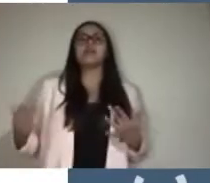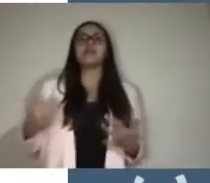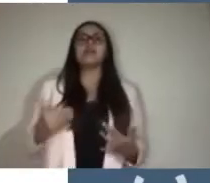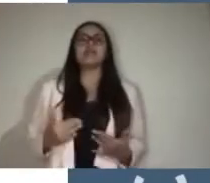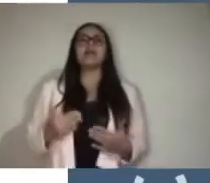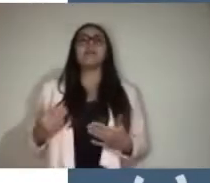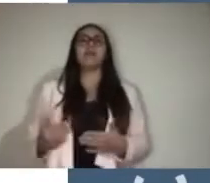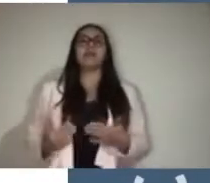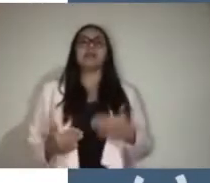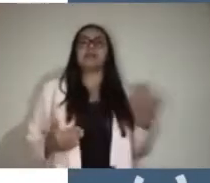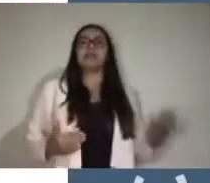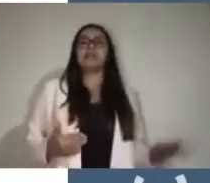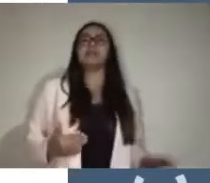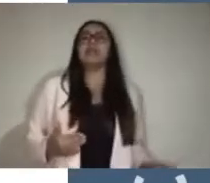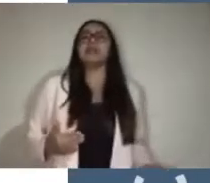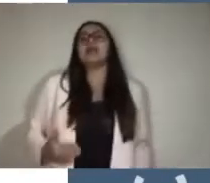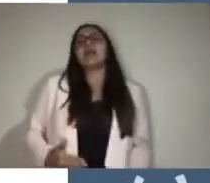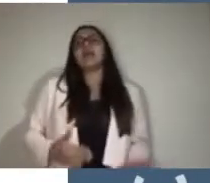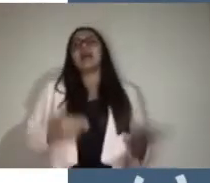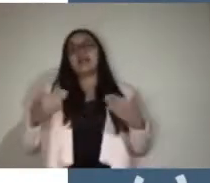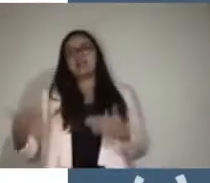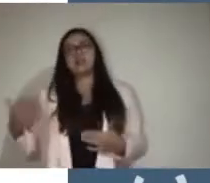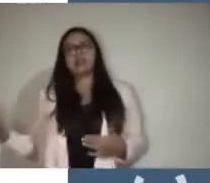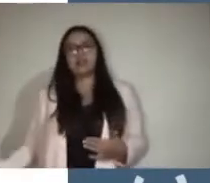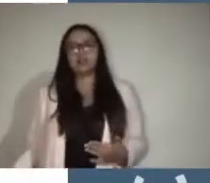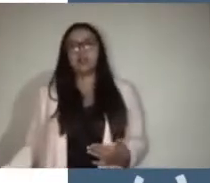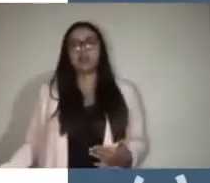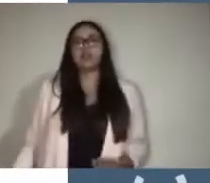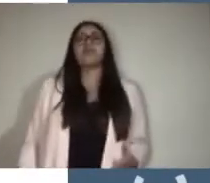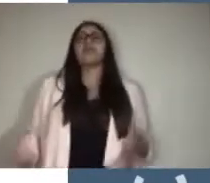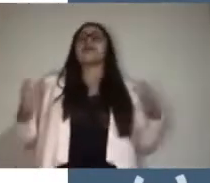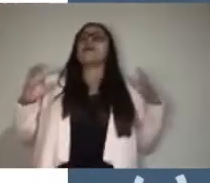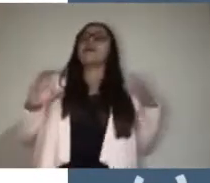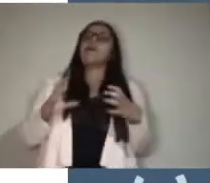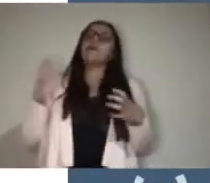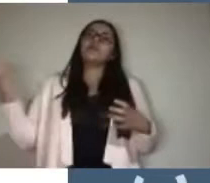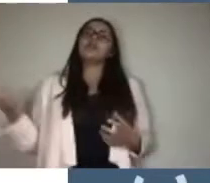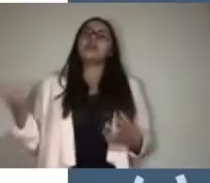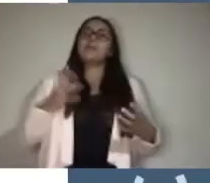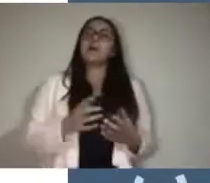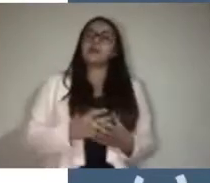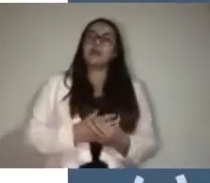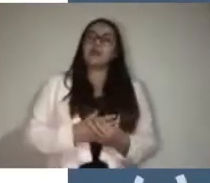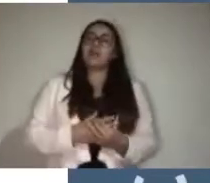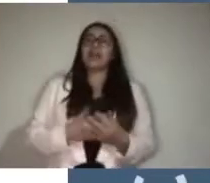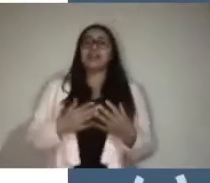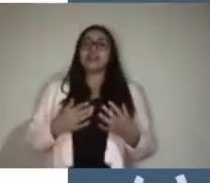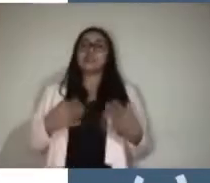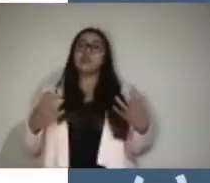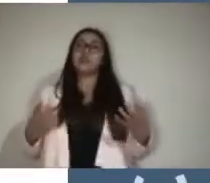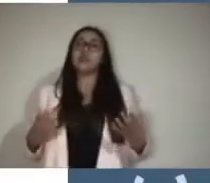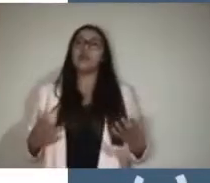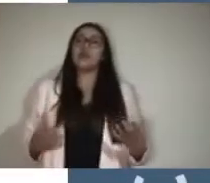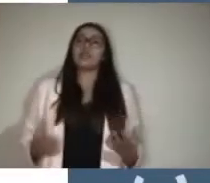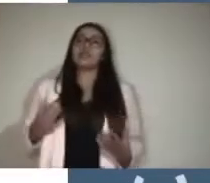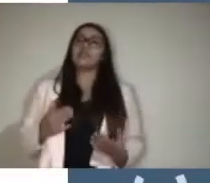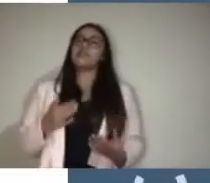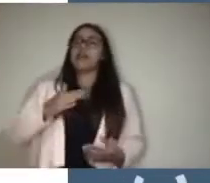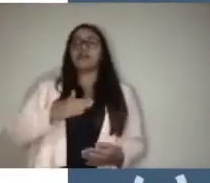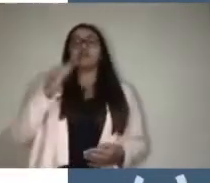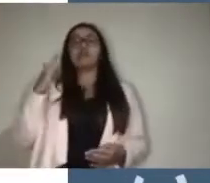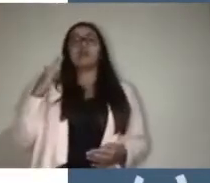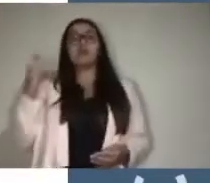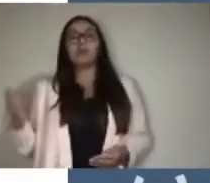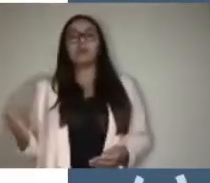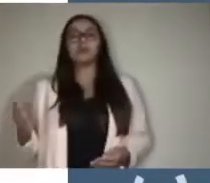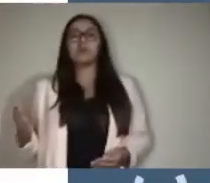una supervivencia menor a 3 meses después del diagnóstico. Y por lo tanto el impacto de este estudio es identificar